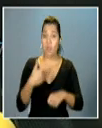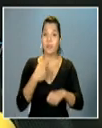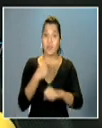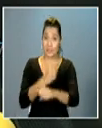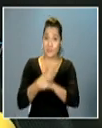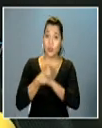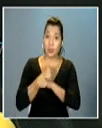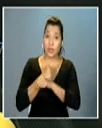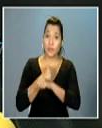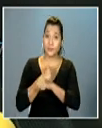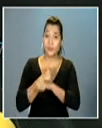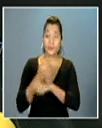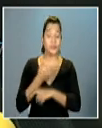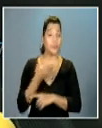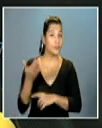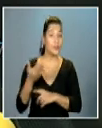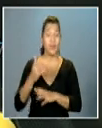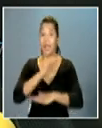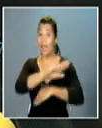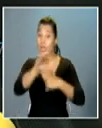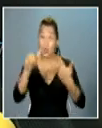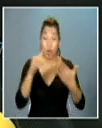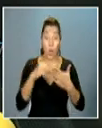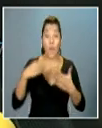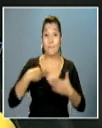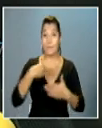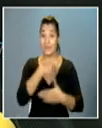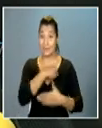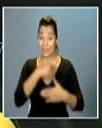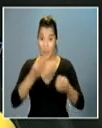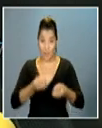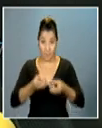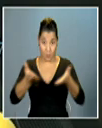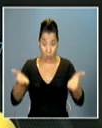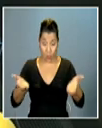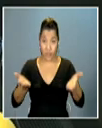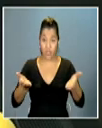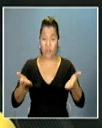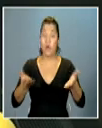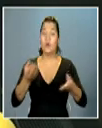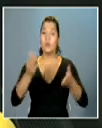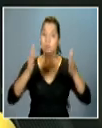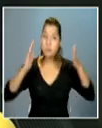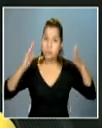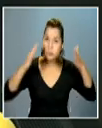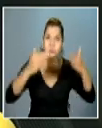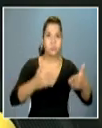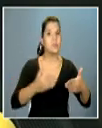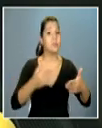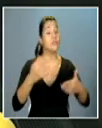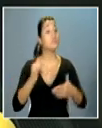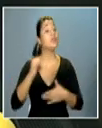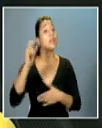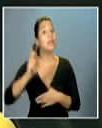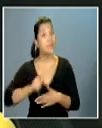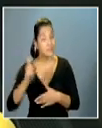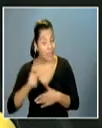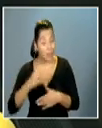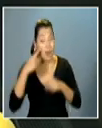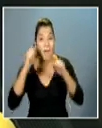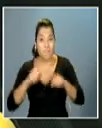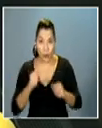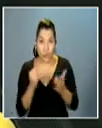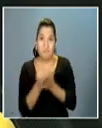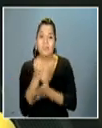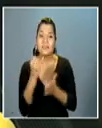seguridad de que todo el Ministerio Público se va a dedicar, si es necesario, a la